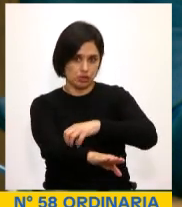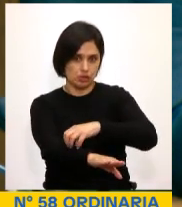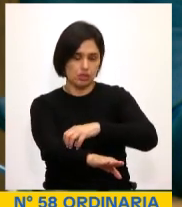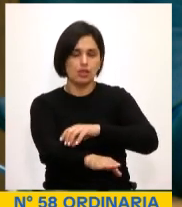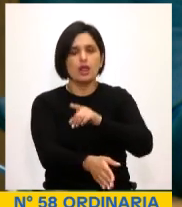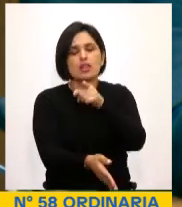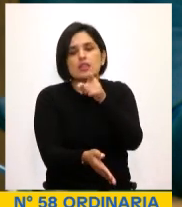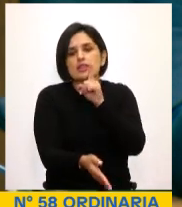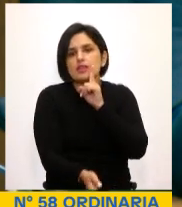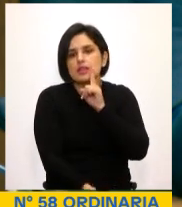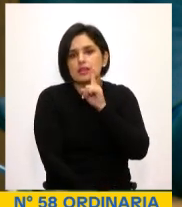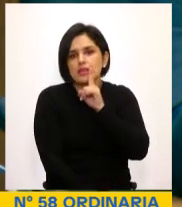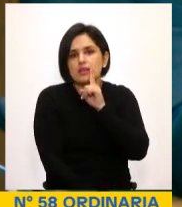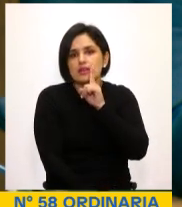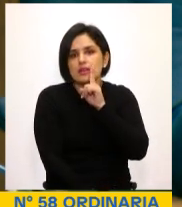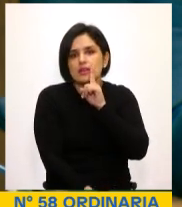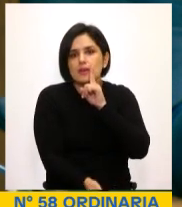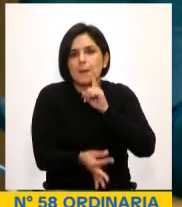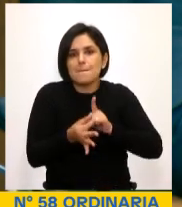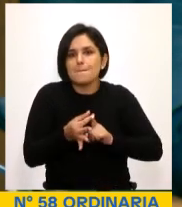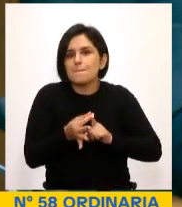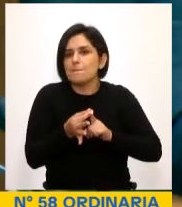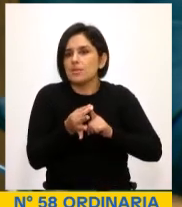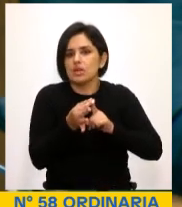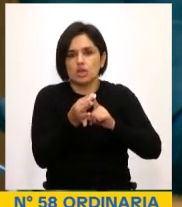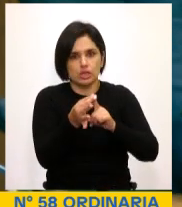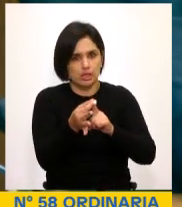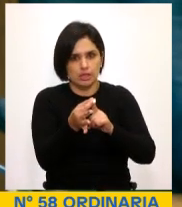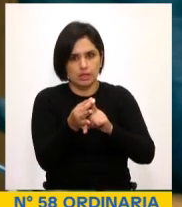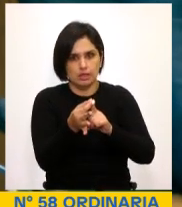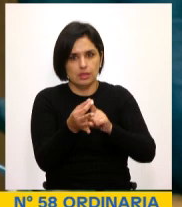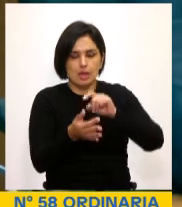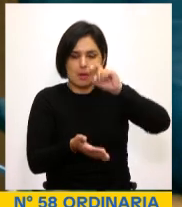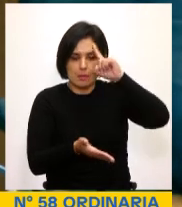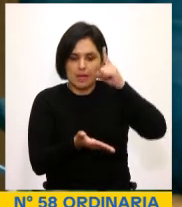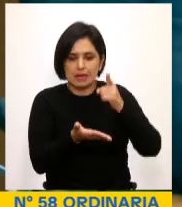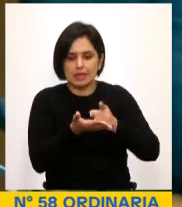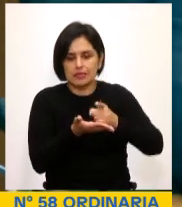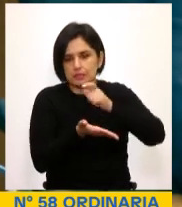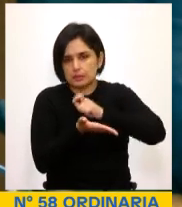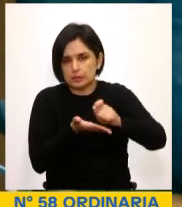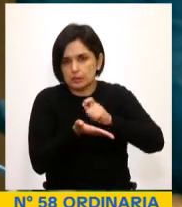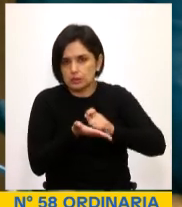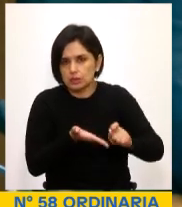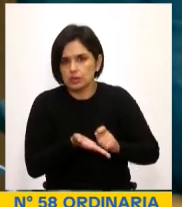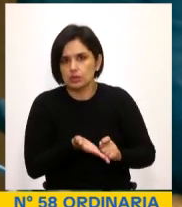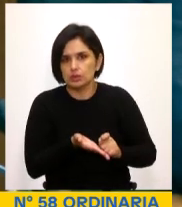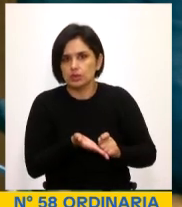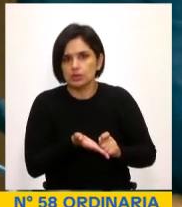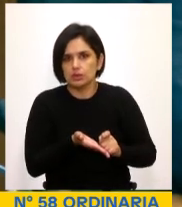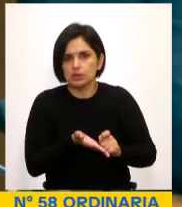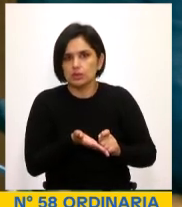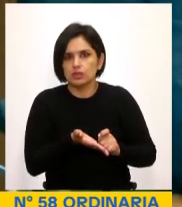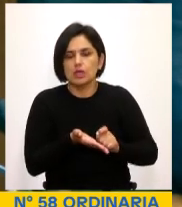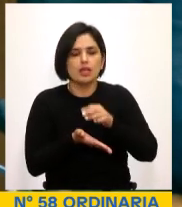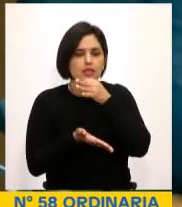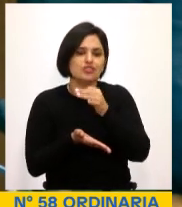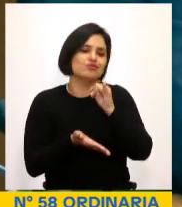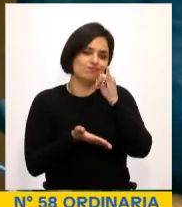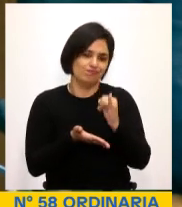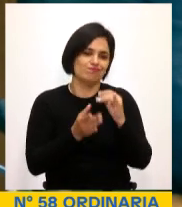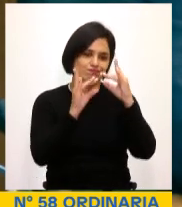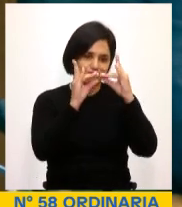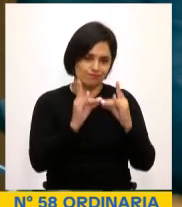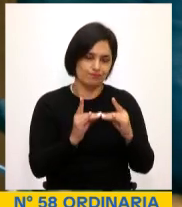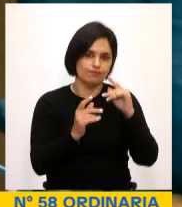tendrá atención prioritaria para poder emitir esta resolución fundada que determina que es un funeral de alto riesgo